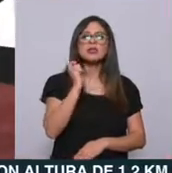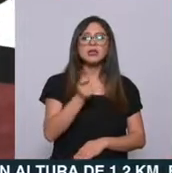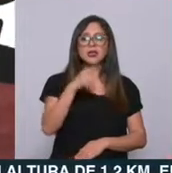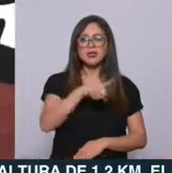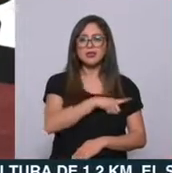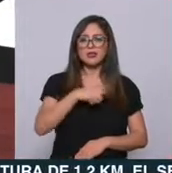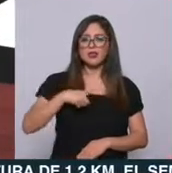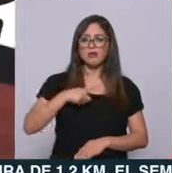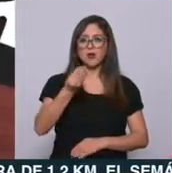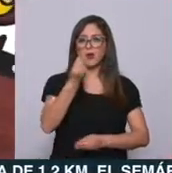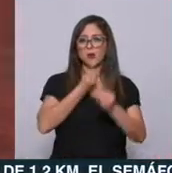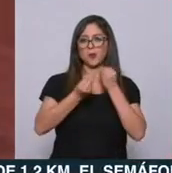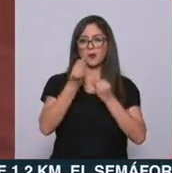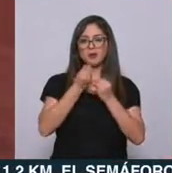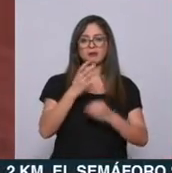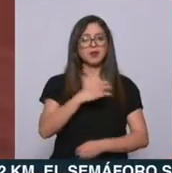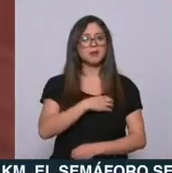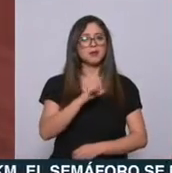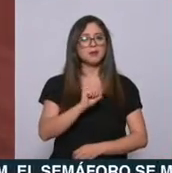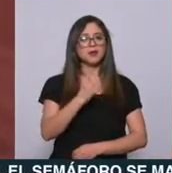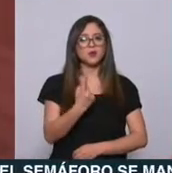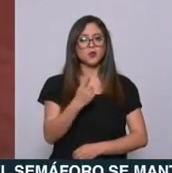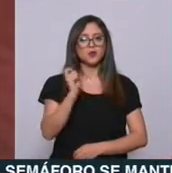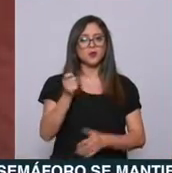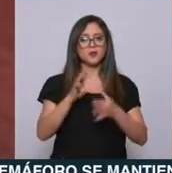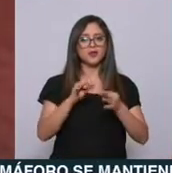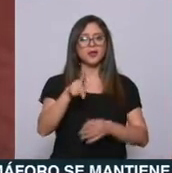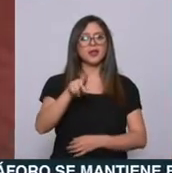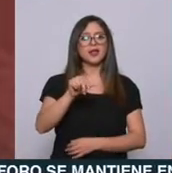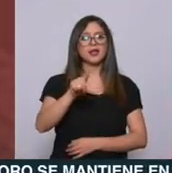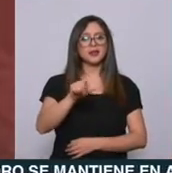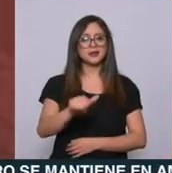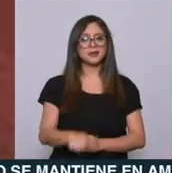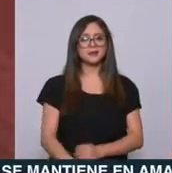es comerla. Para Capital 21, Carla Palacio.